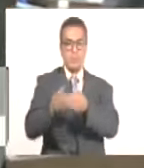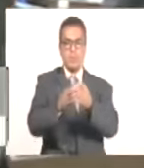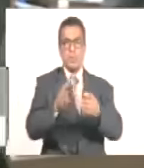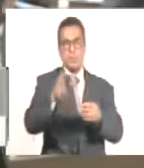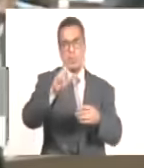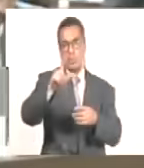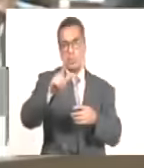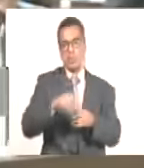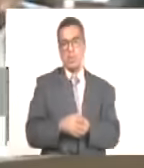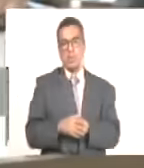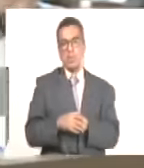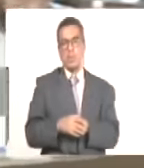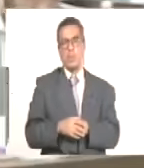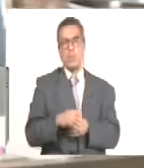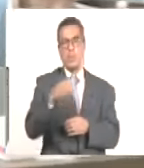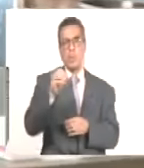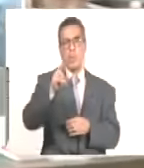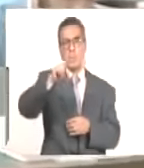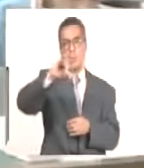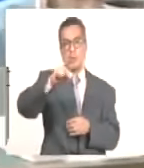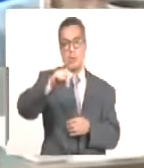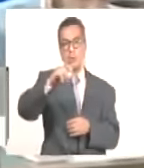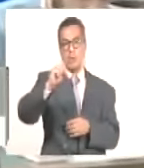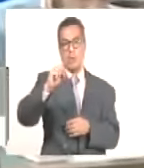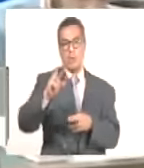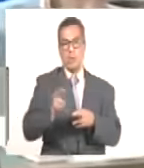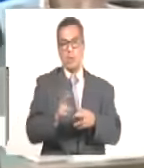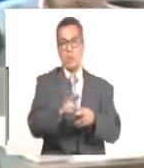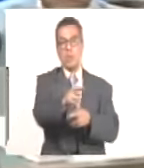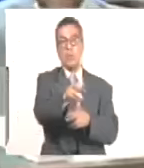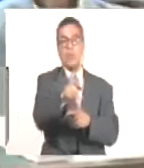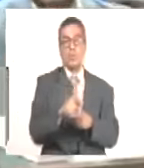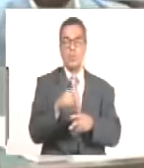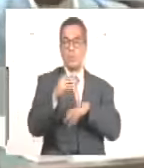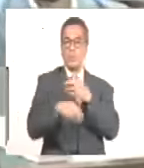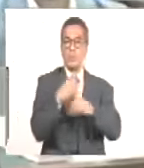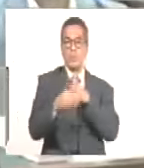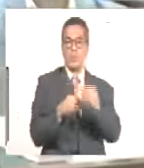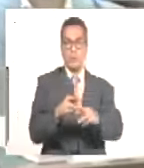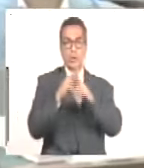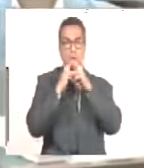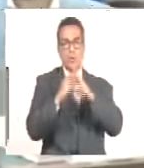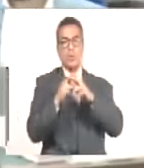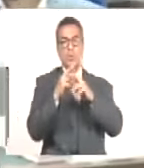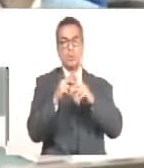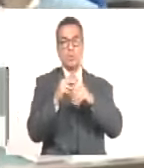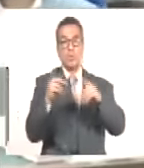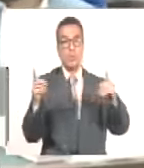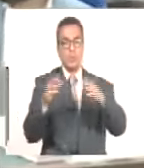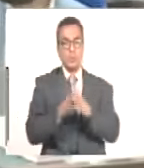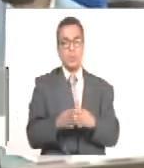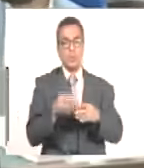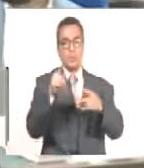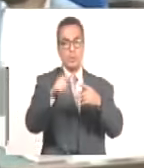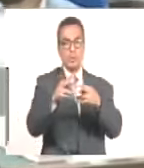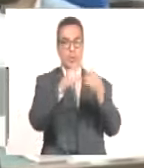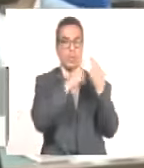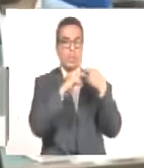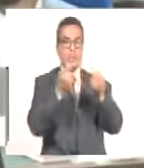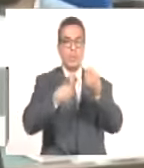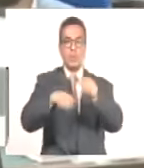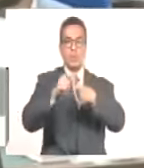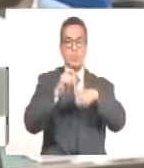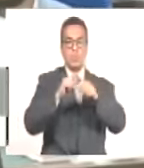Liberty. Y esa detención de esas embarcaciones generó una respuesta altisonante de parte del encargado de